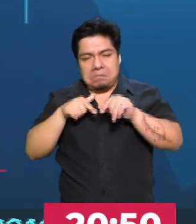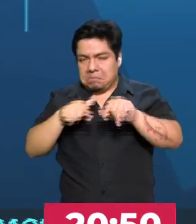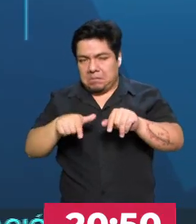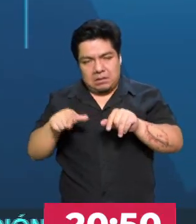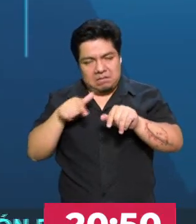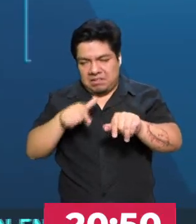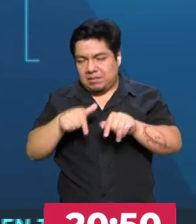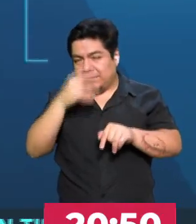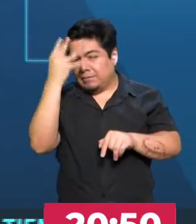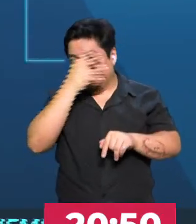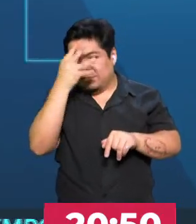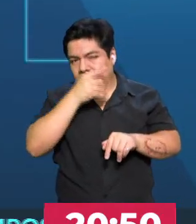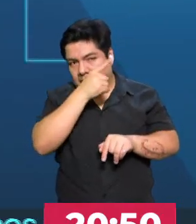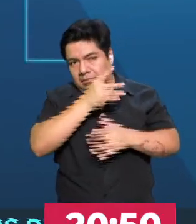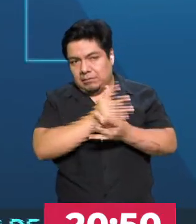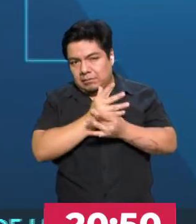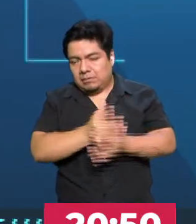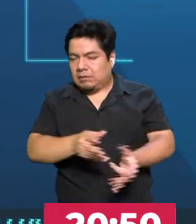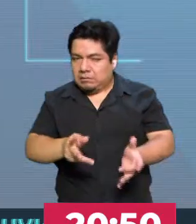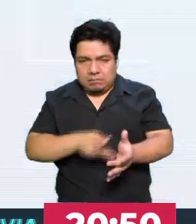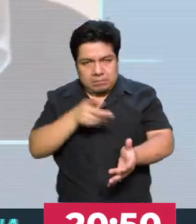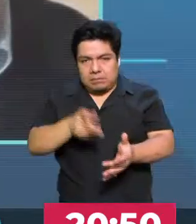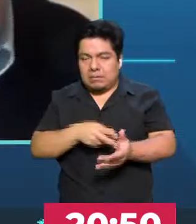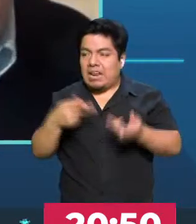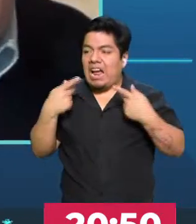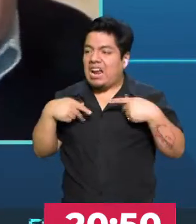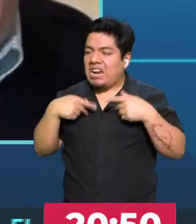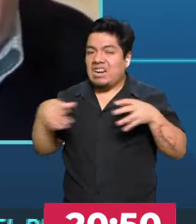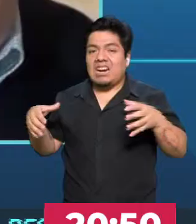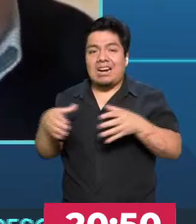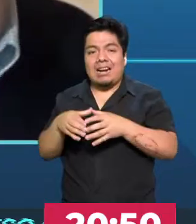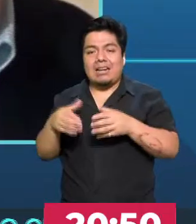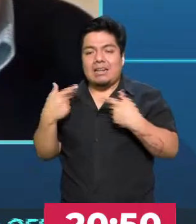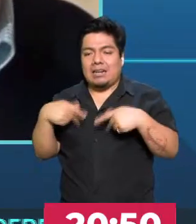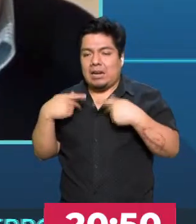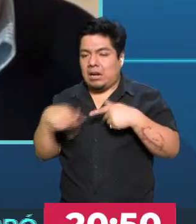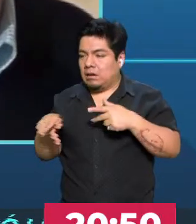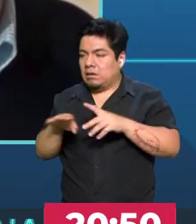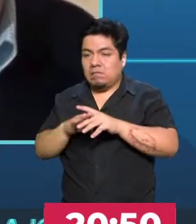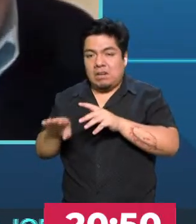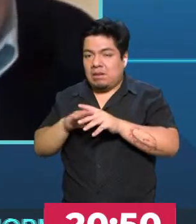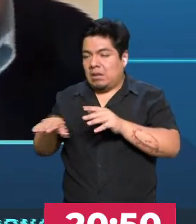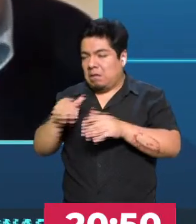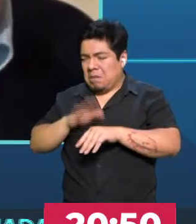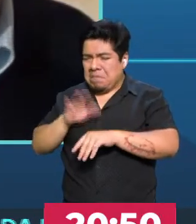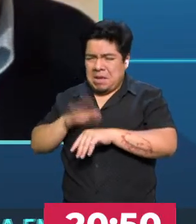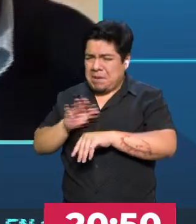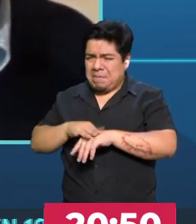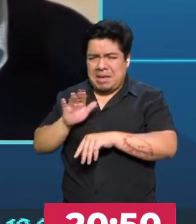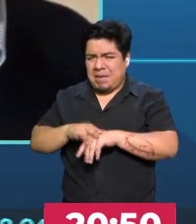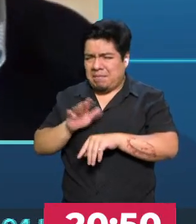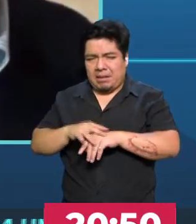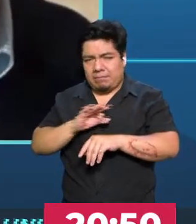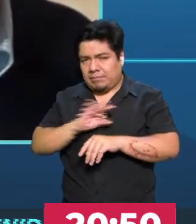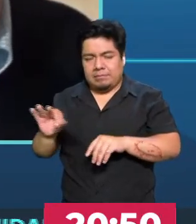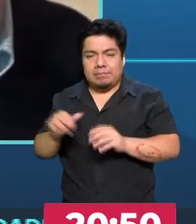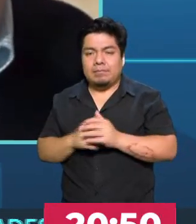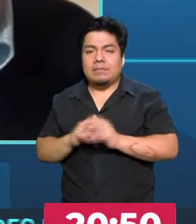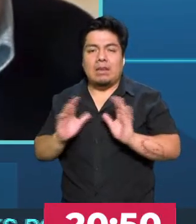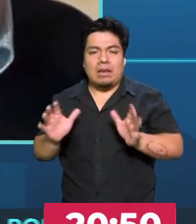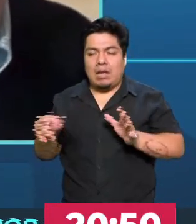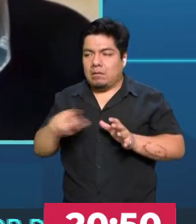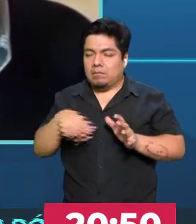presidente Trump lo ha dicho claramente, lo que se busca es deportar a los números más altos que se puedan. Ya hubo